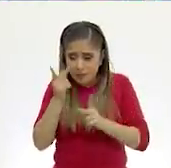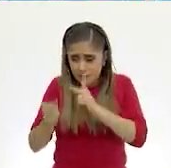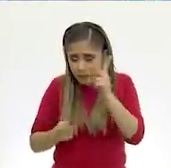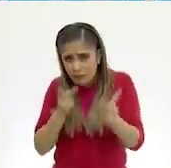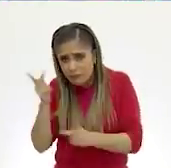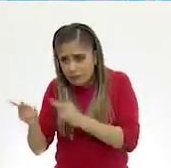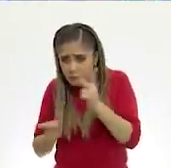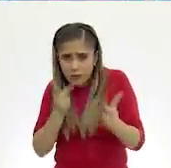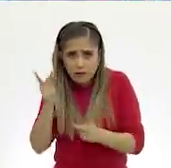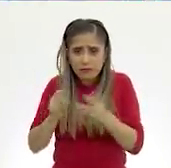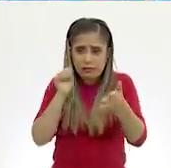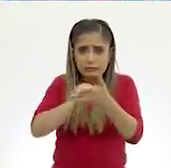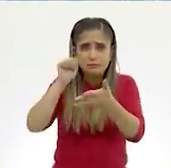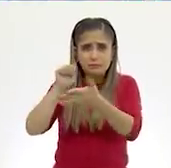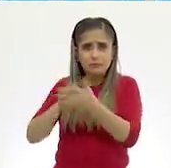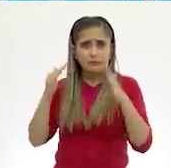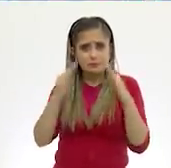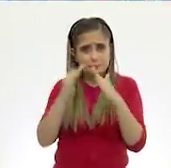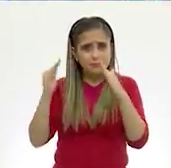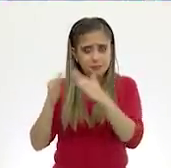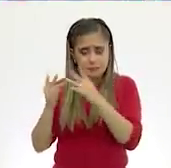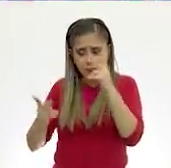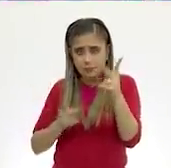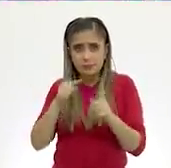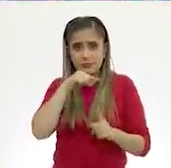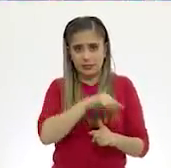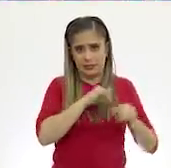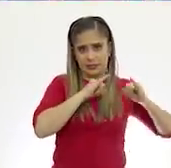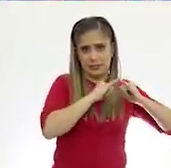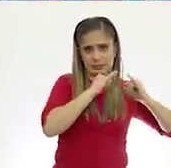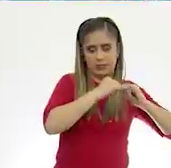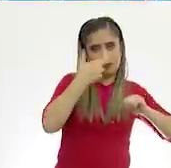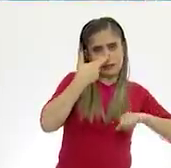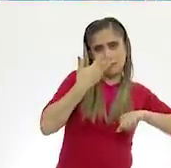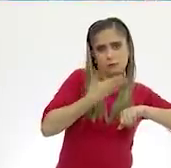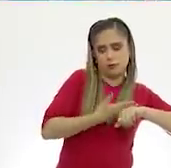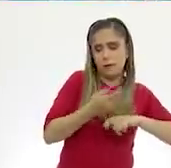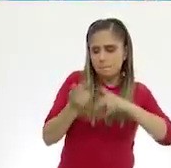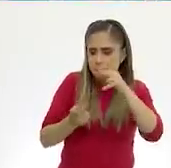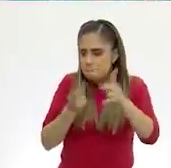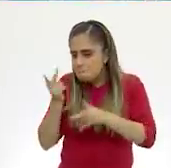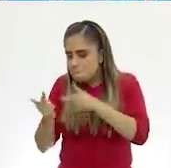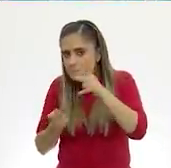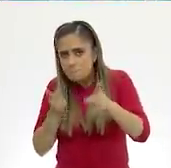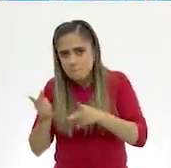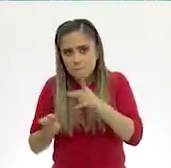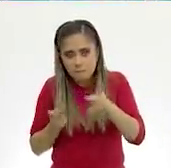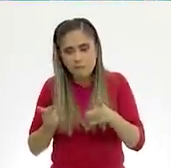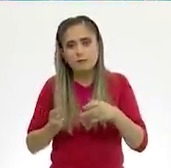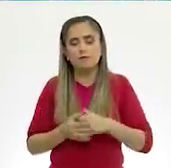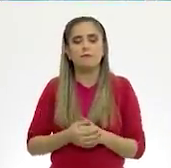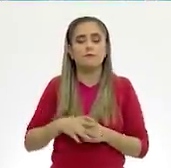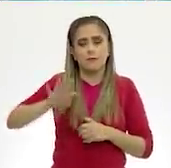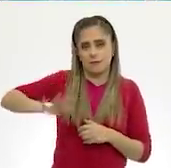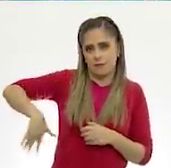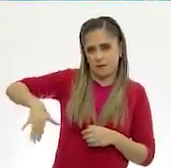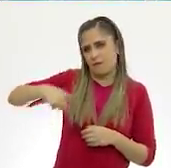de Población y Vivienda que realiza la institución encargada de ello en México. Como mencionamos